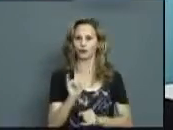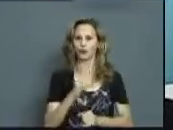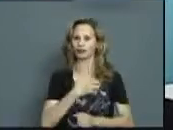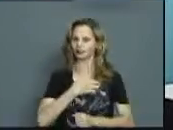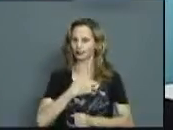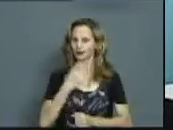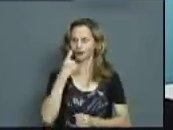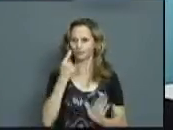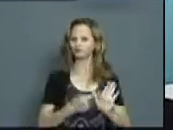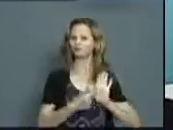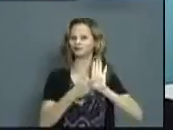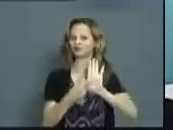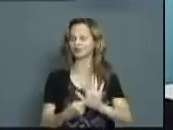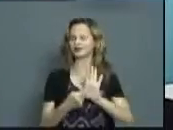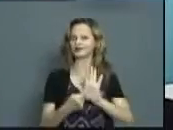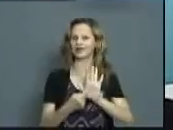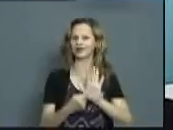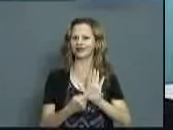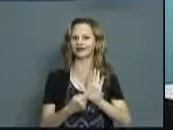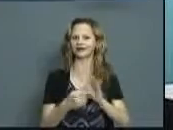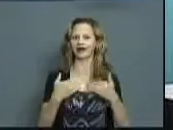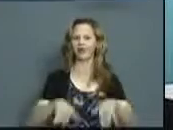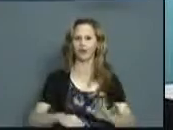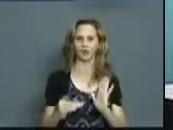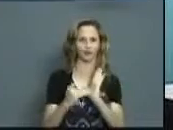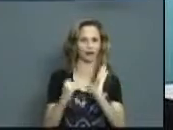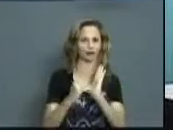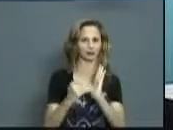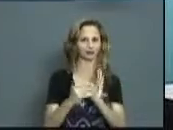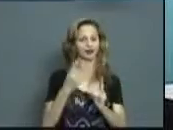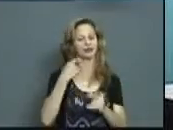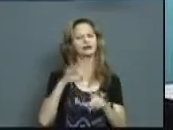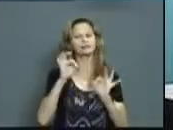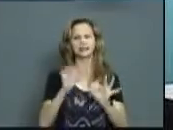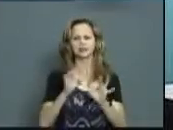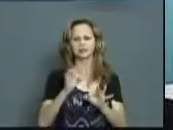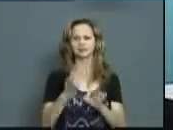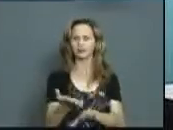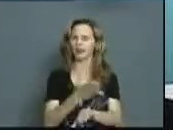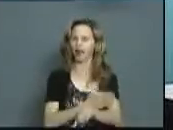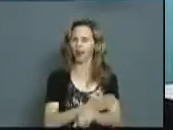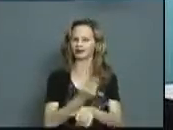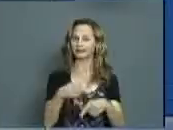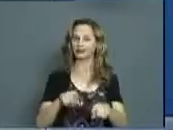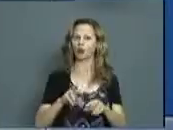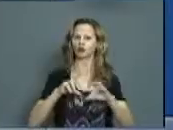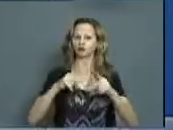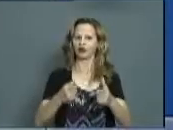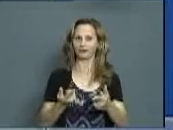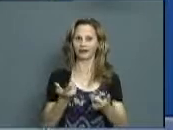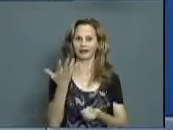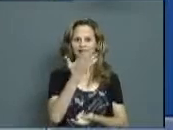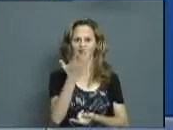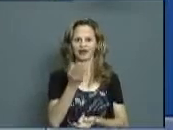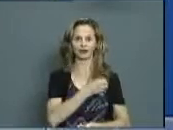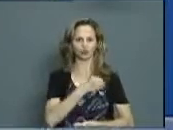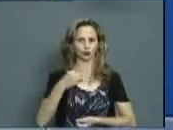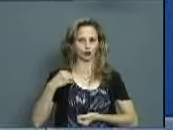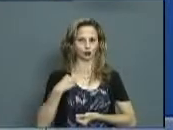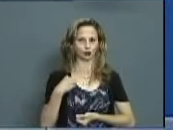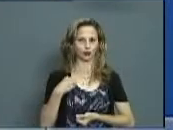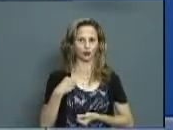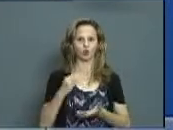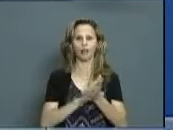nos acompañan en la tarde de hoy. Ya estuvieron con nosotros, pero hoy están nuevamente. Se trata de la doctora